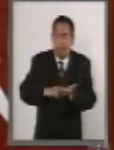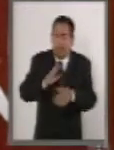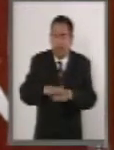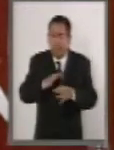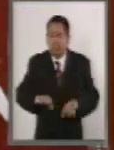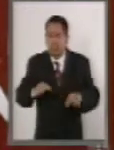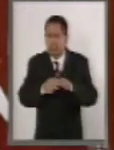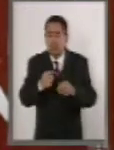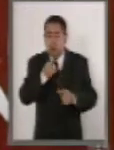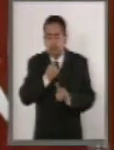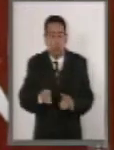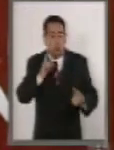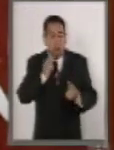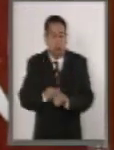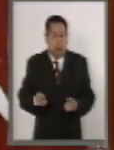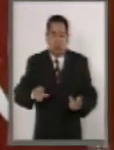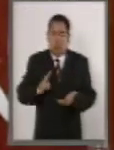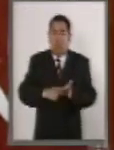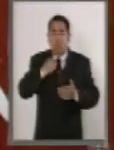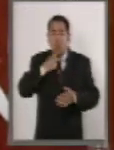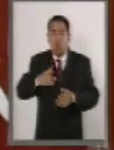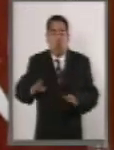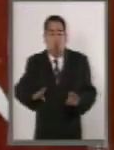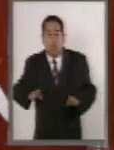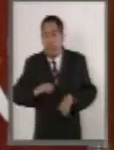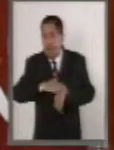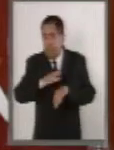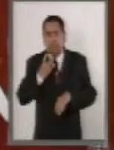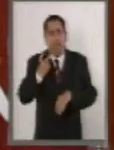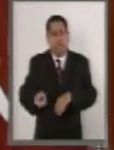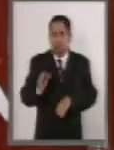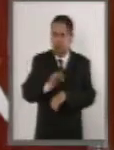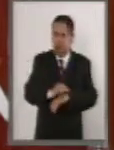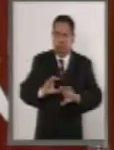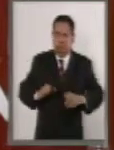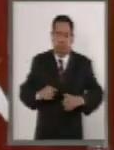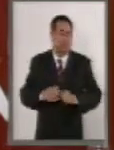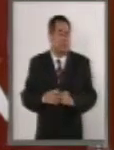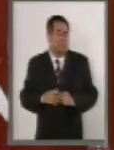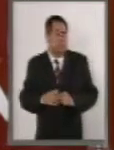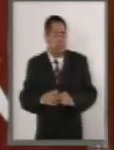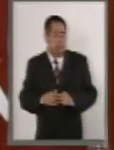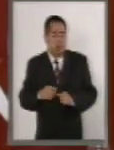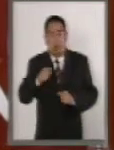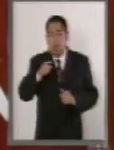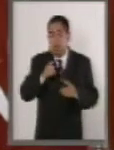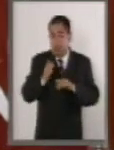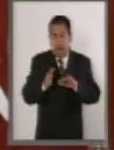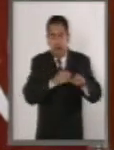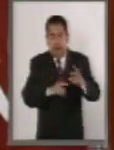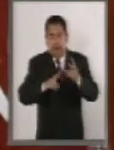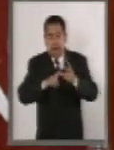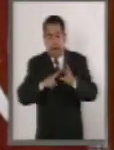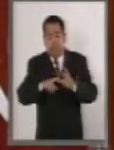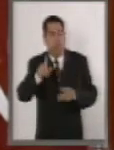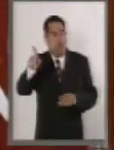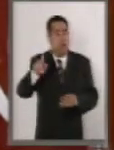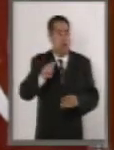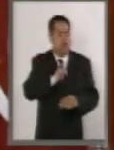esos niños, niñas y adolescentes. En el caso del consulado en Toronto, en Ontario,